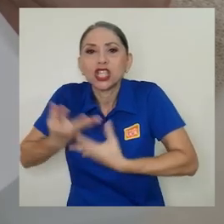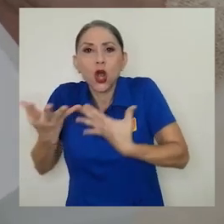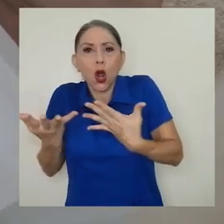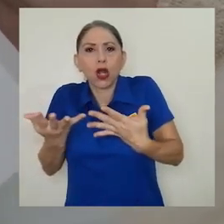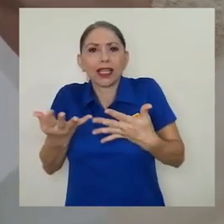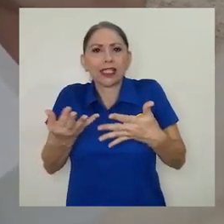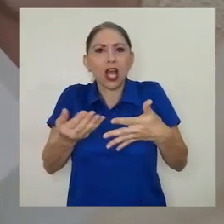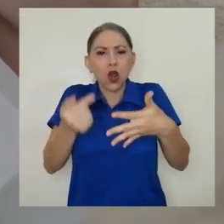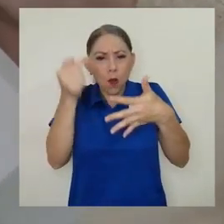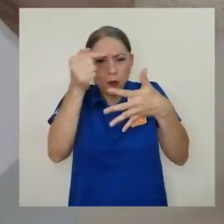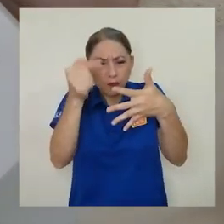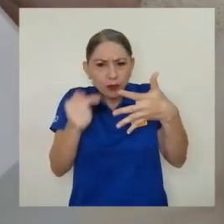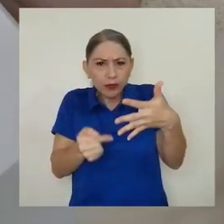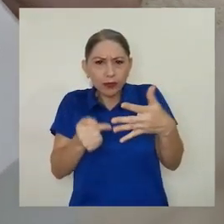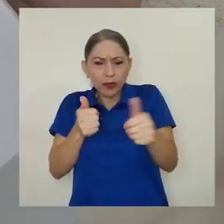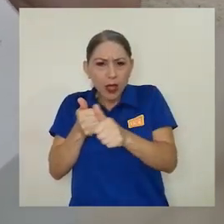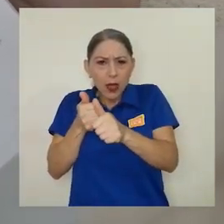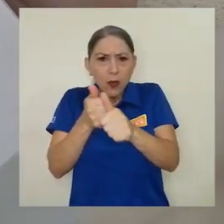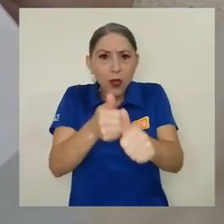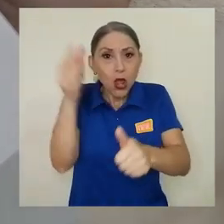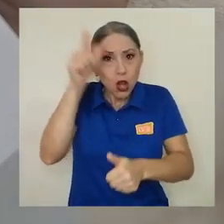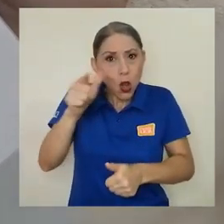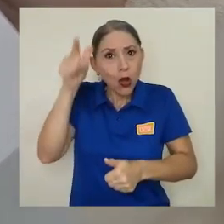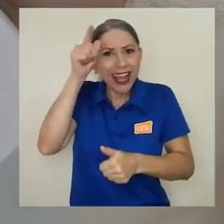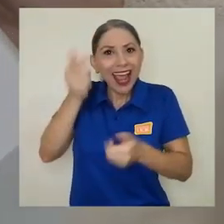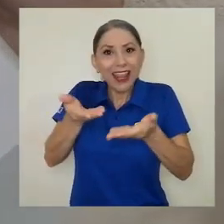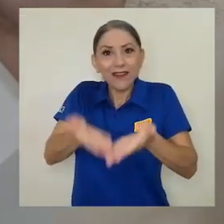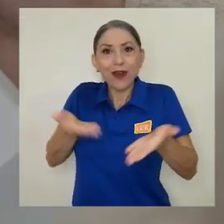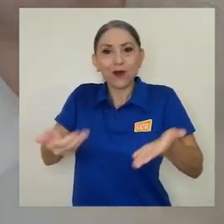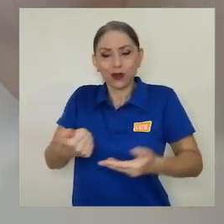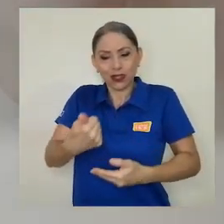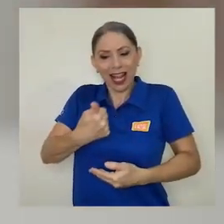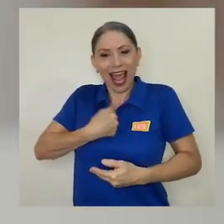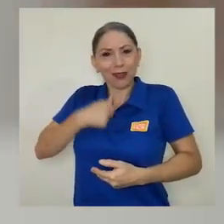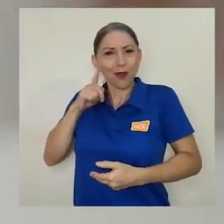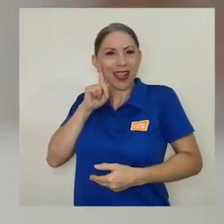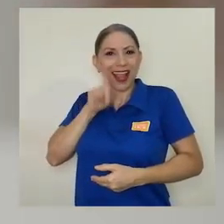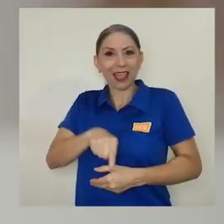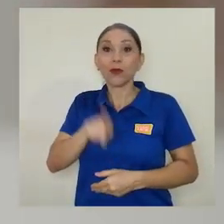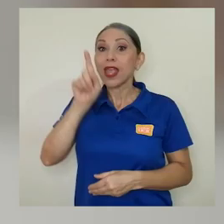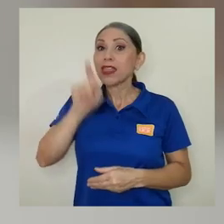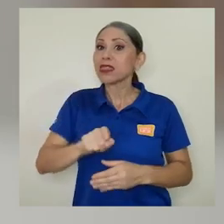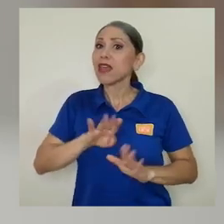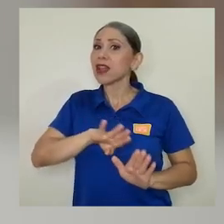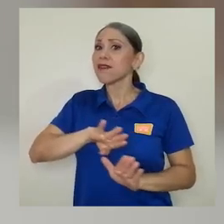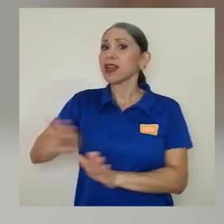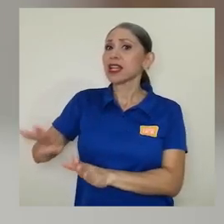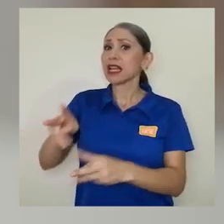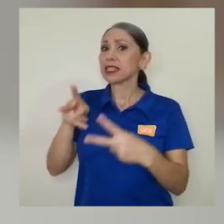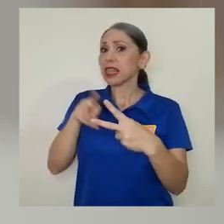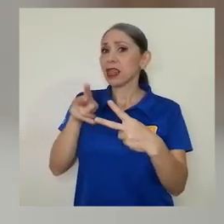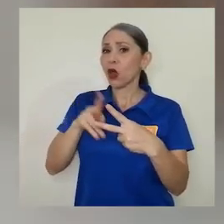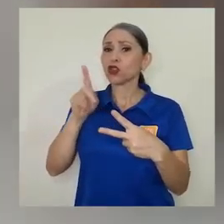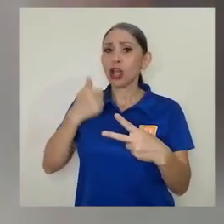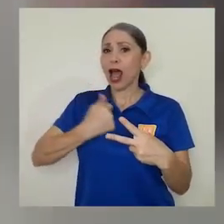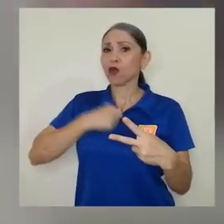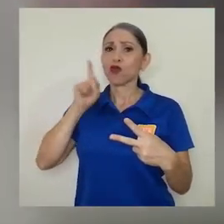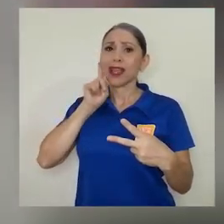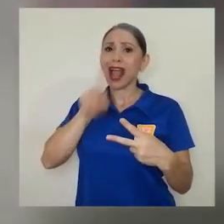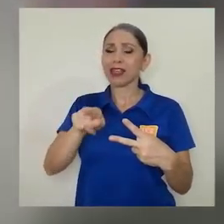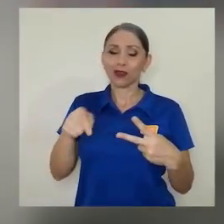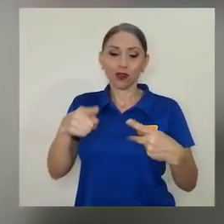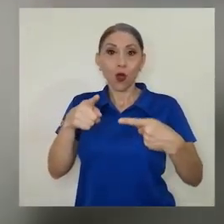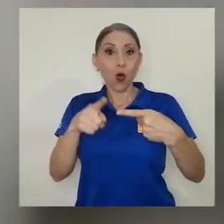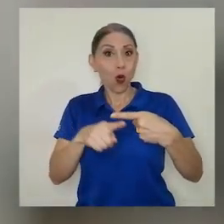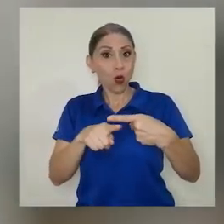los patrones, la lógica y los recursos del autoengaño. Hay que liberarse de dos autoengaños triviales. Uno,